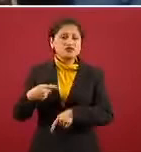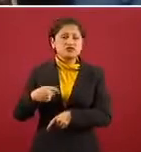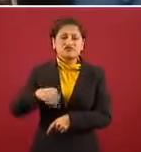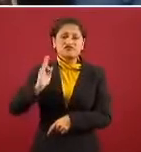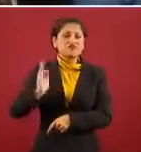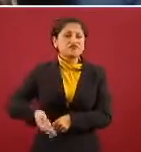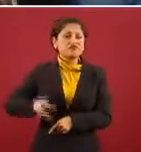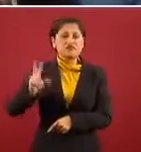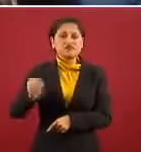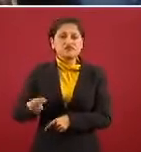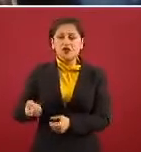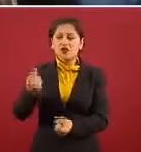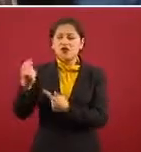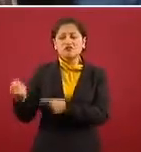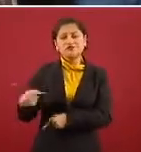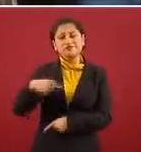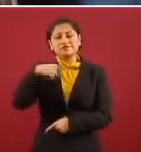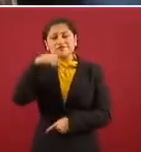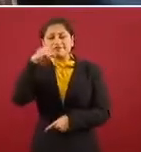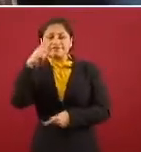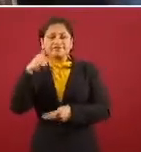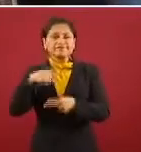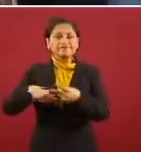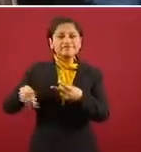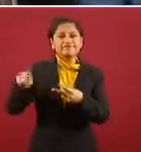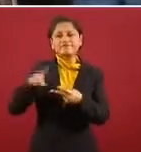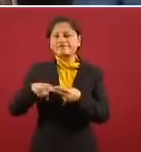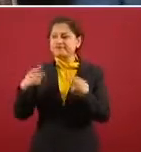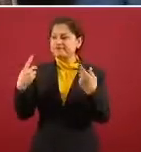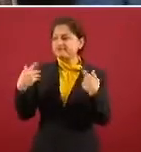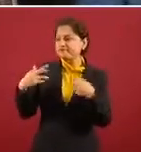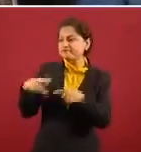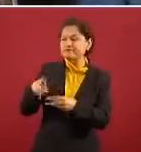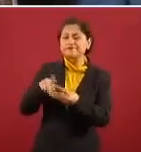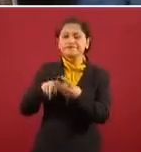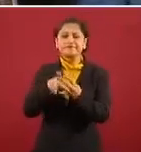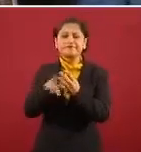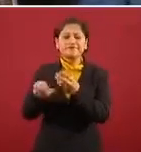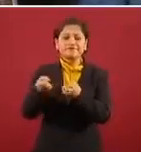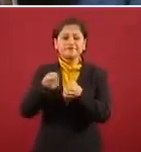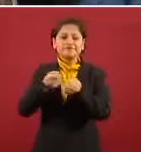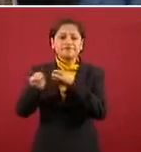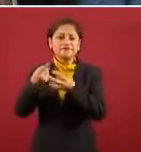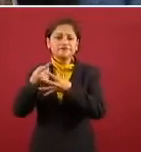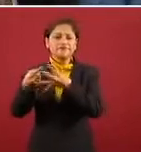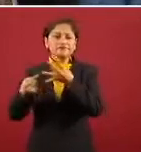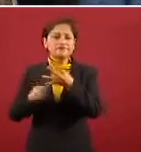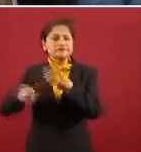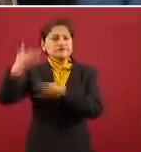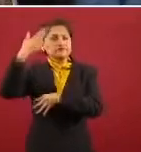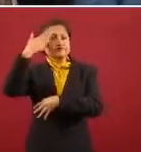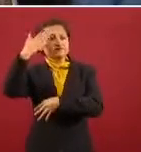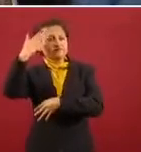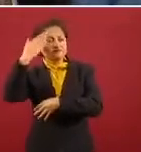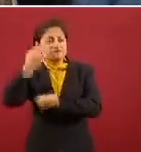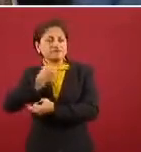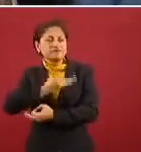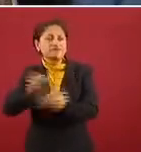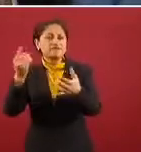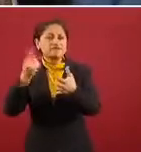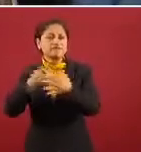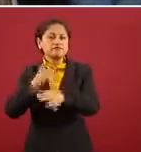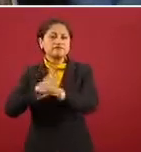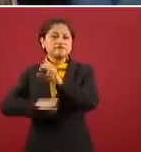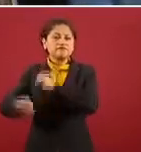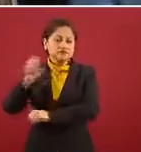divos, las divas, los teachers, los periodistas, los líderes de opinión, los empresarios, los políticos,